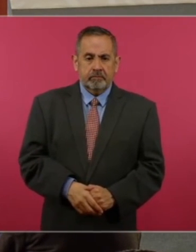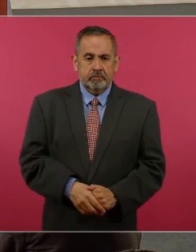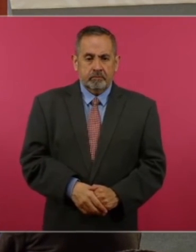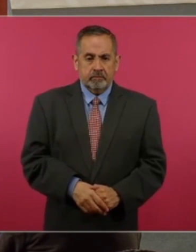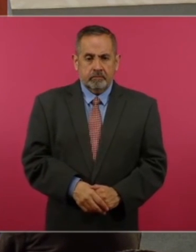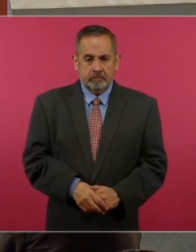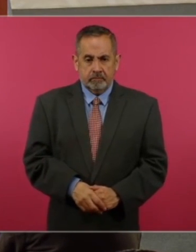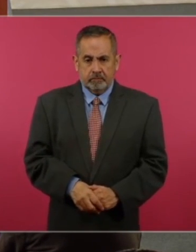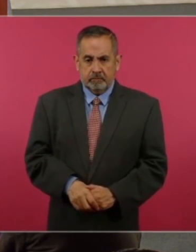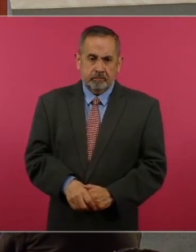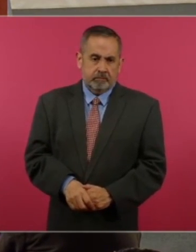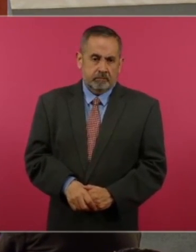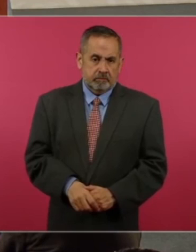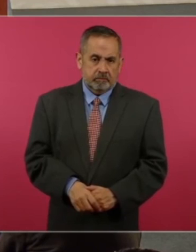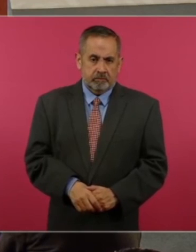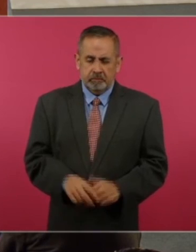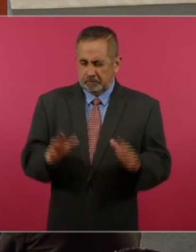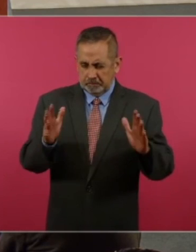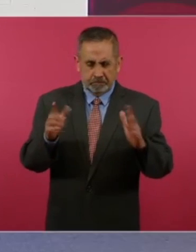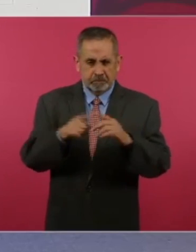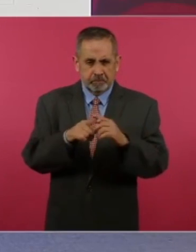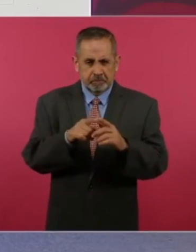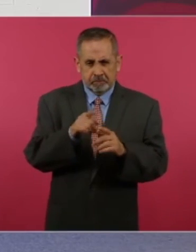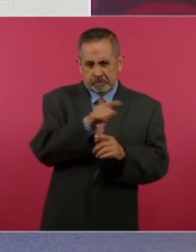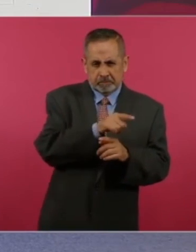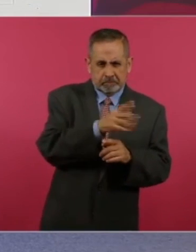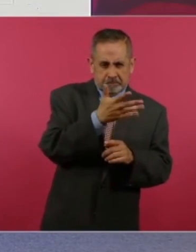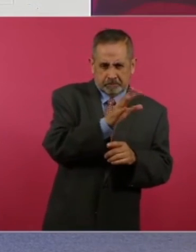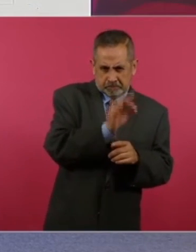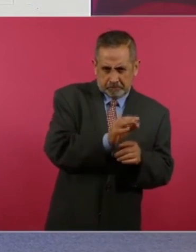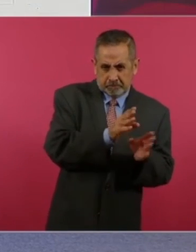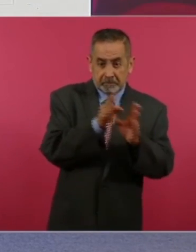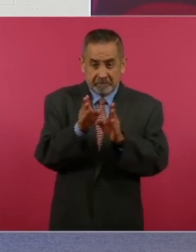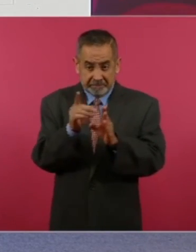Lo mismo aquí, casi 10% y aquí casi,